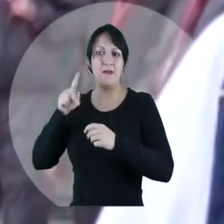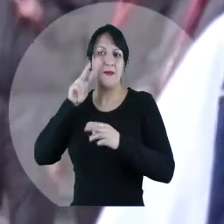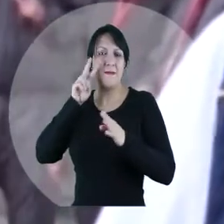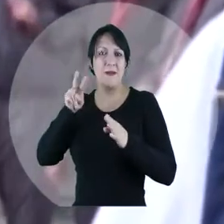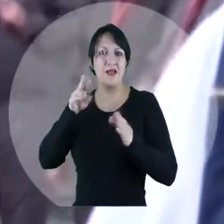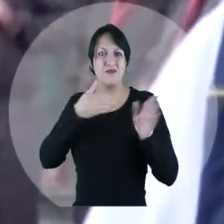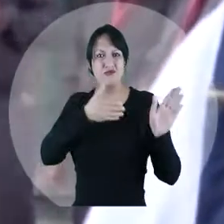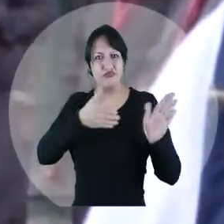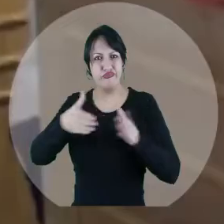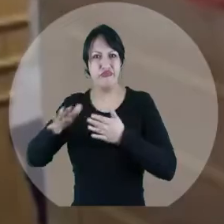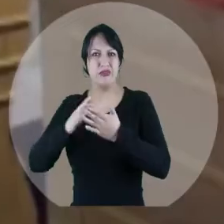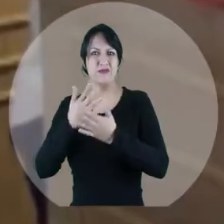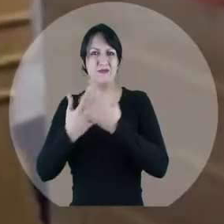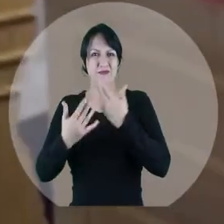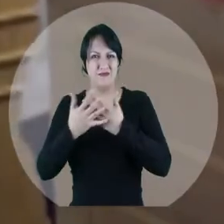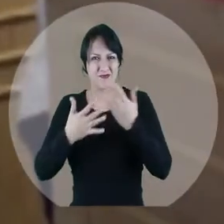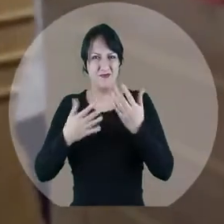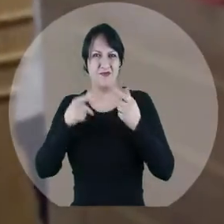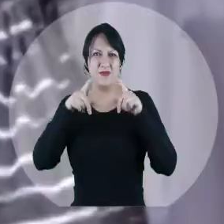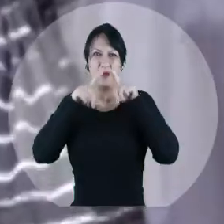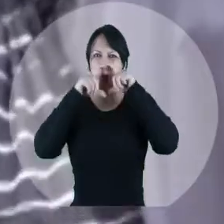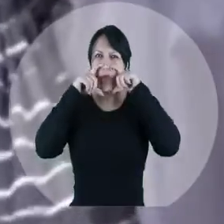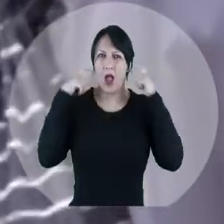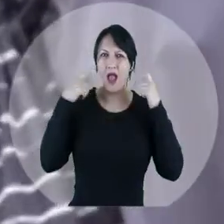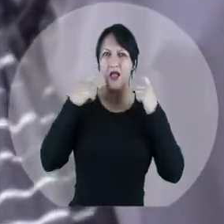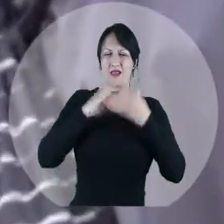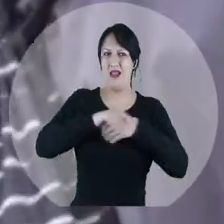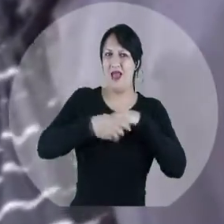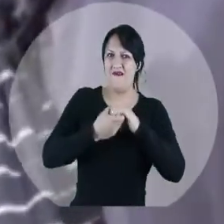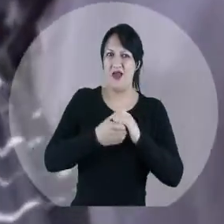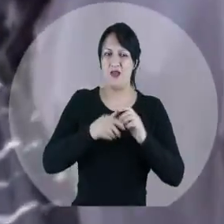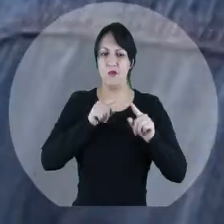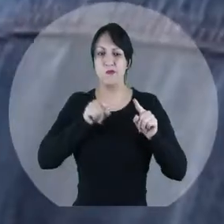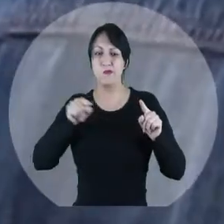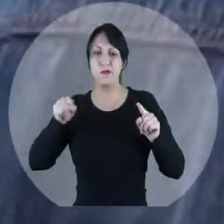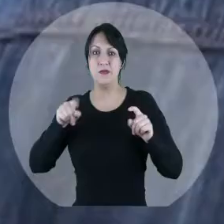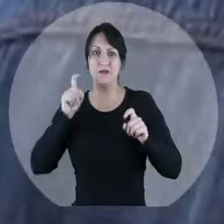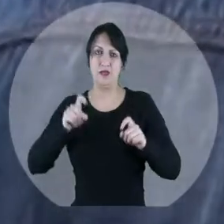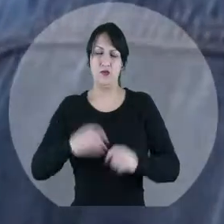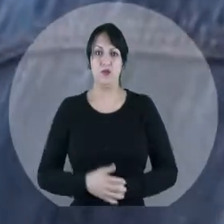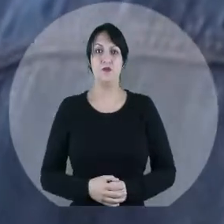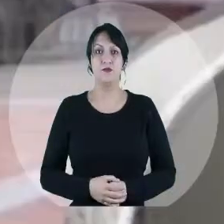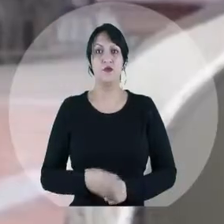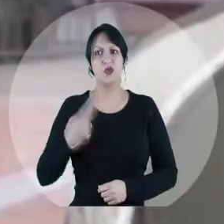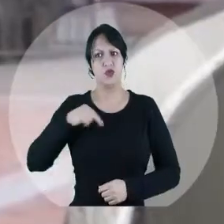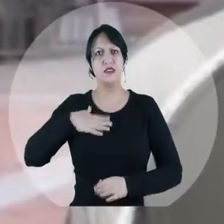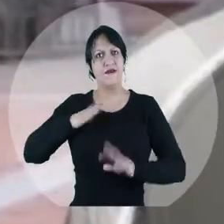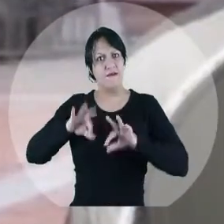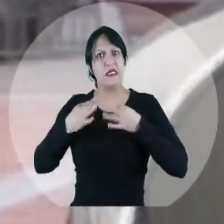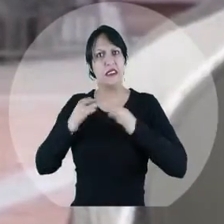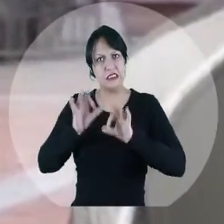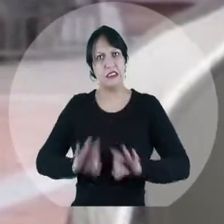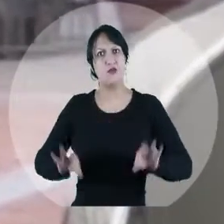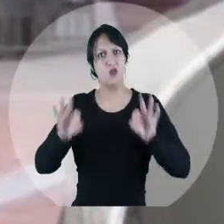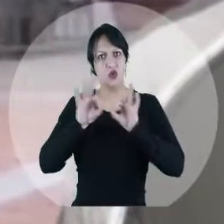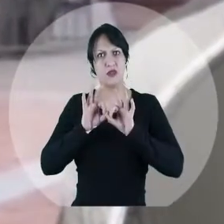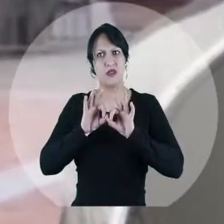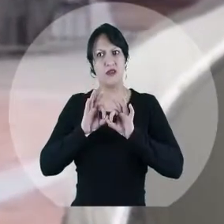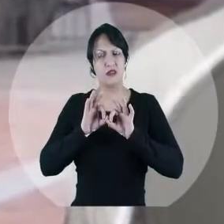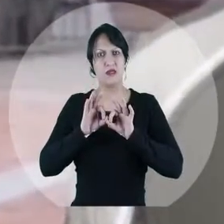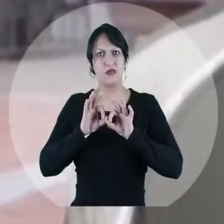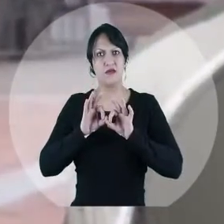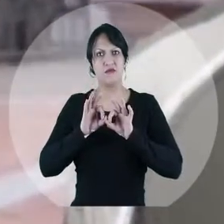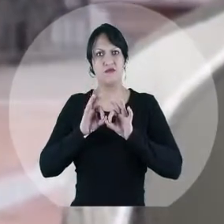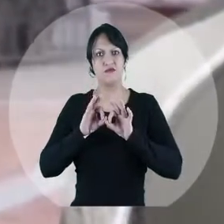para verificar la implementación de los protocolos de bioseguridad. Por nuestras familias, por las personas que amamos, lo